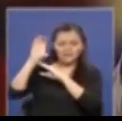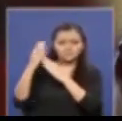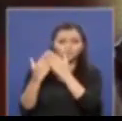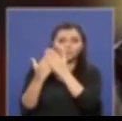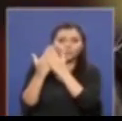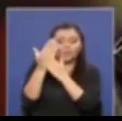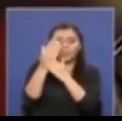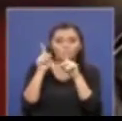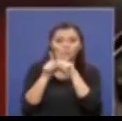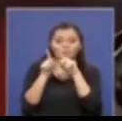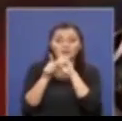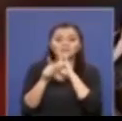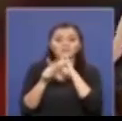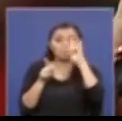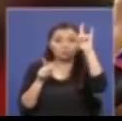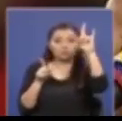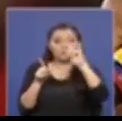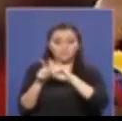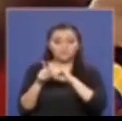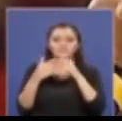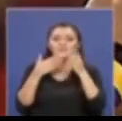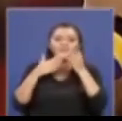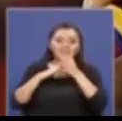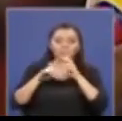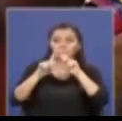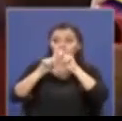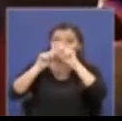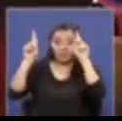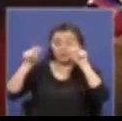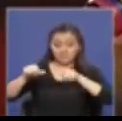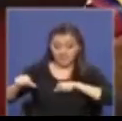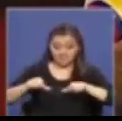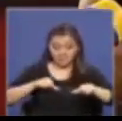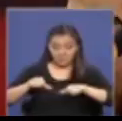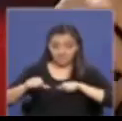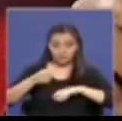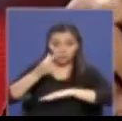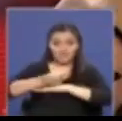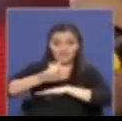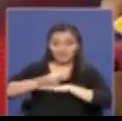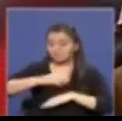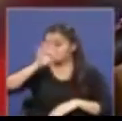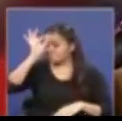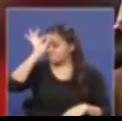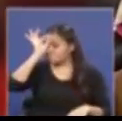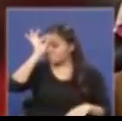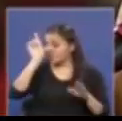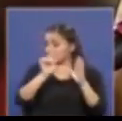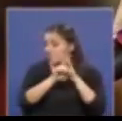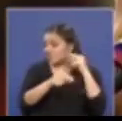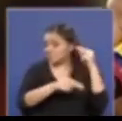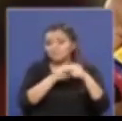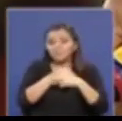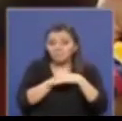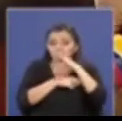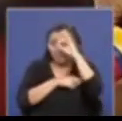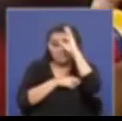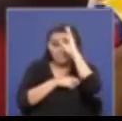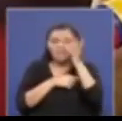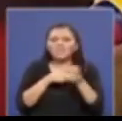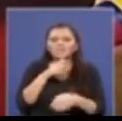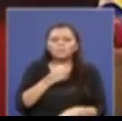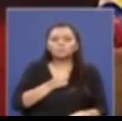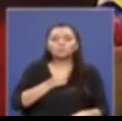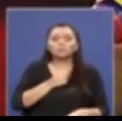Unidos, los empresarios, los que administran las empresas, los gerentes, ni se enteran por una ley de herencia. ¿Quiénes